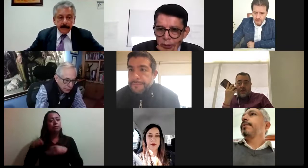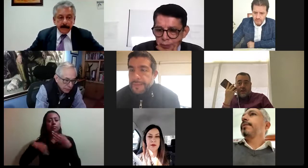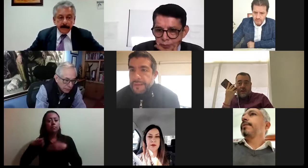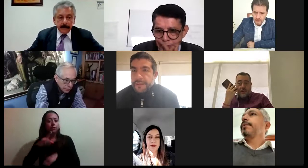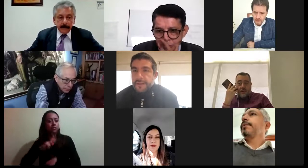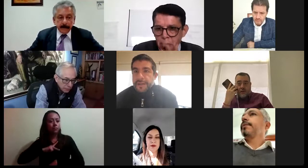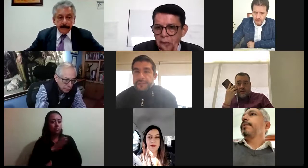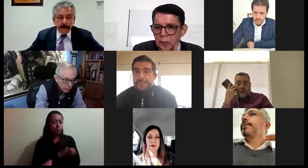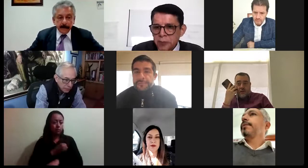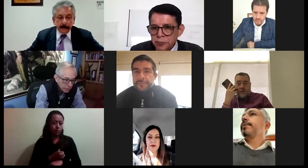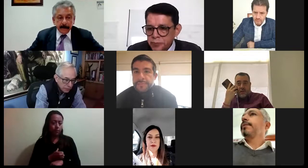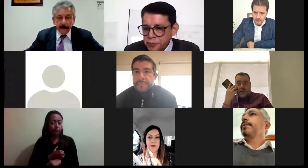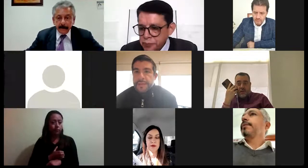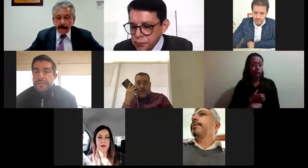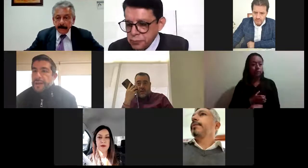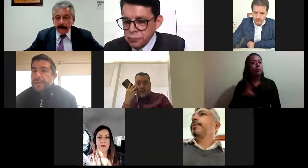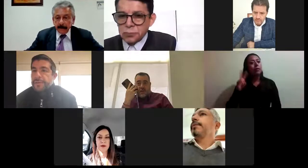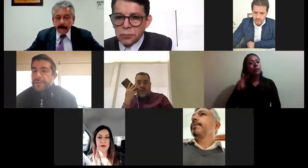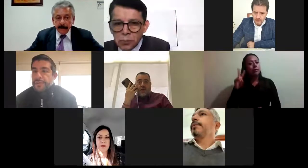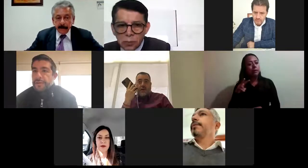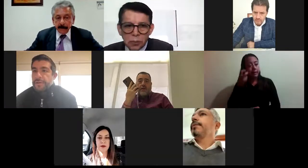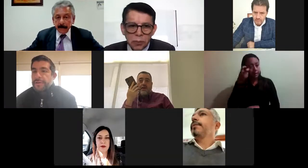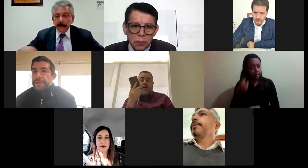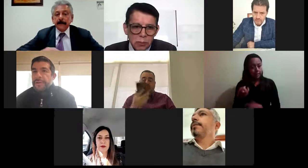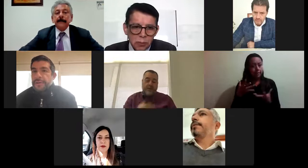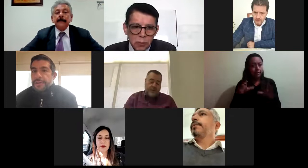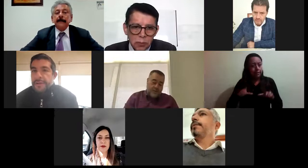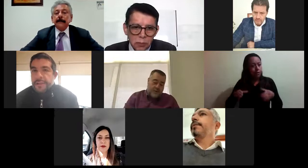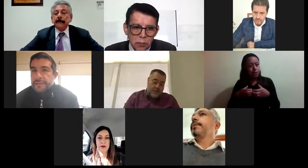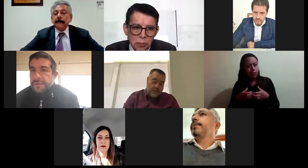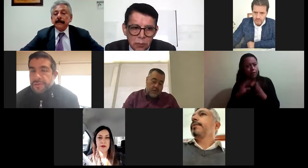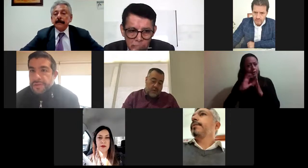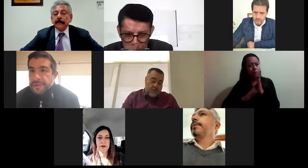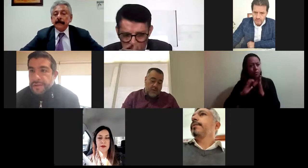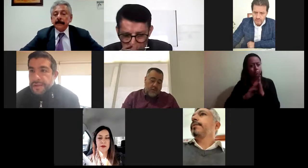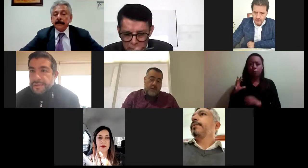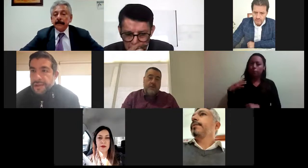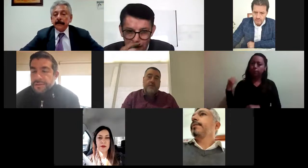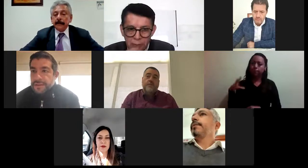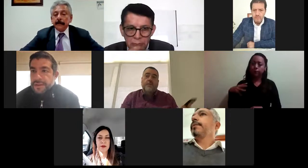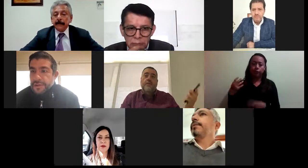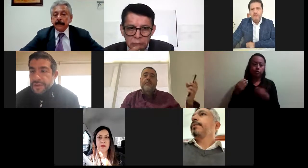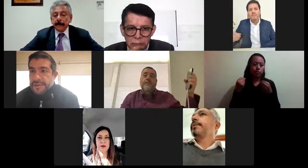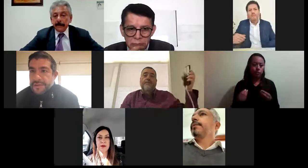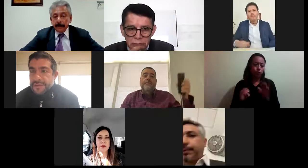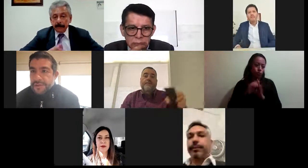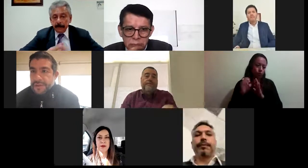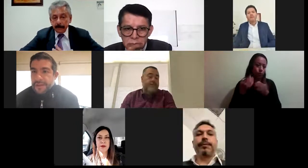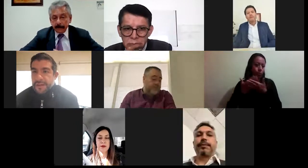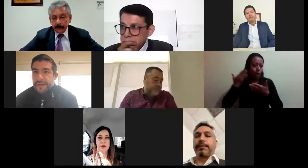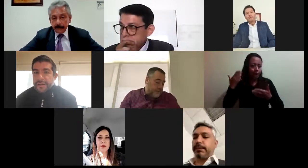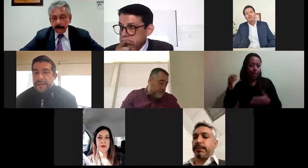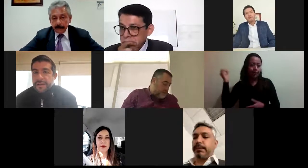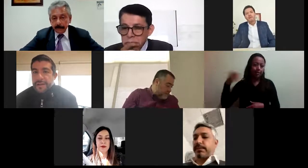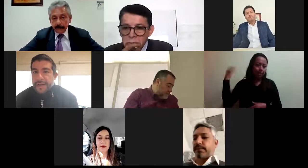que este Congreso ha hecho un gran esfuerzo de ahorro. Nosotros desde la Asamblea Constituyente insistimos en